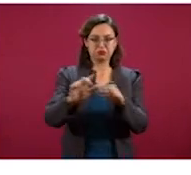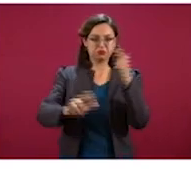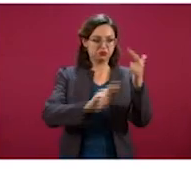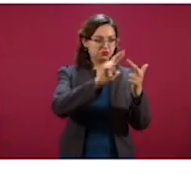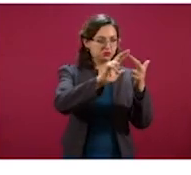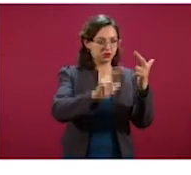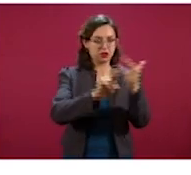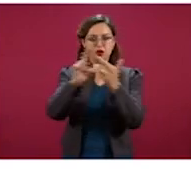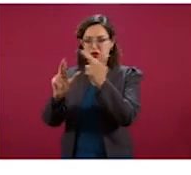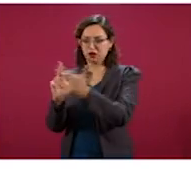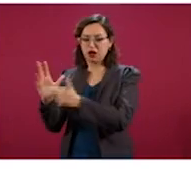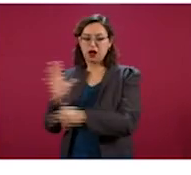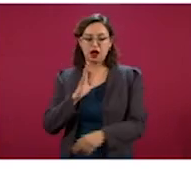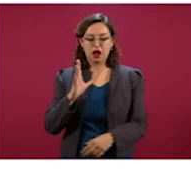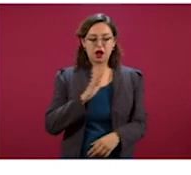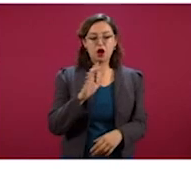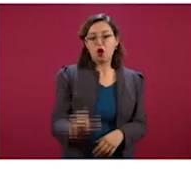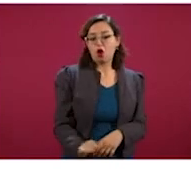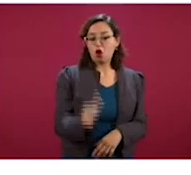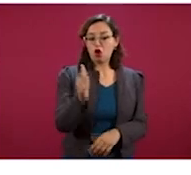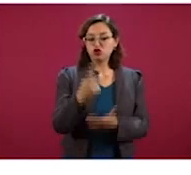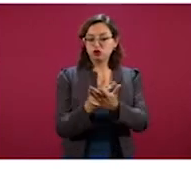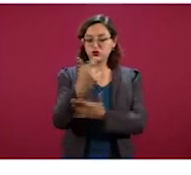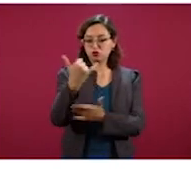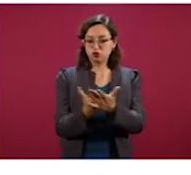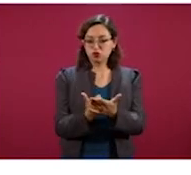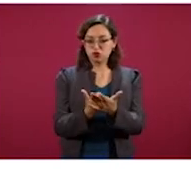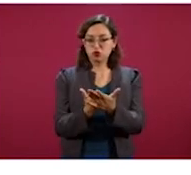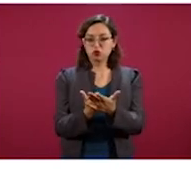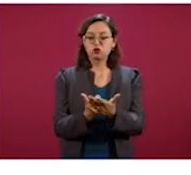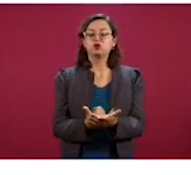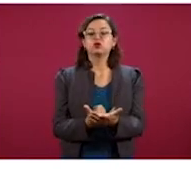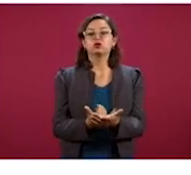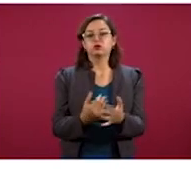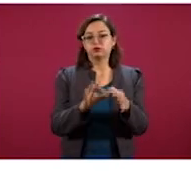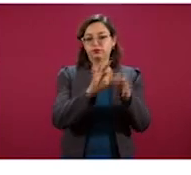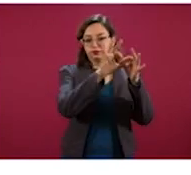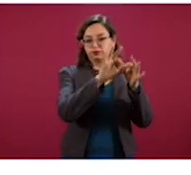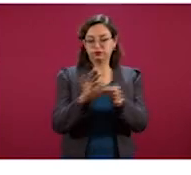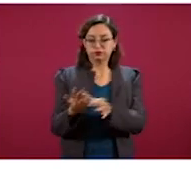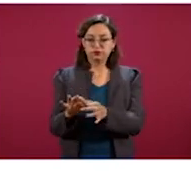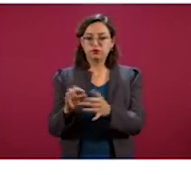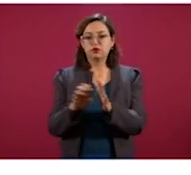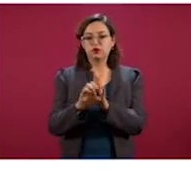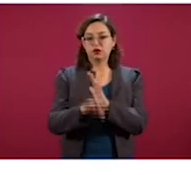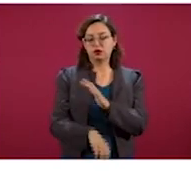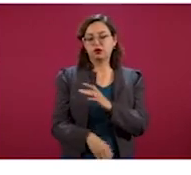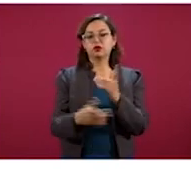regiones. Y hay 11 proyectos que cruzan en todo el país. El mejor ejemplo son